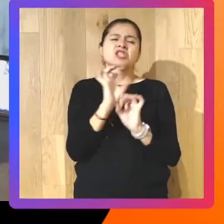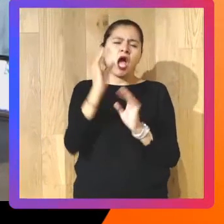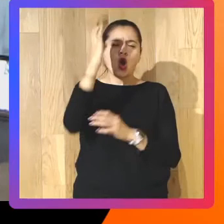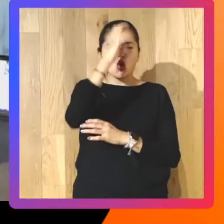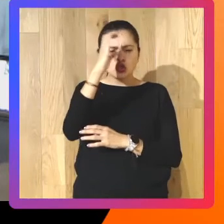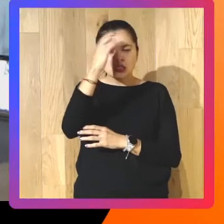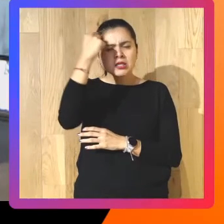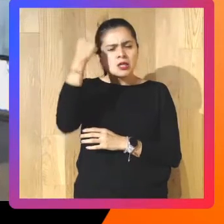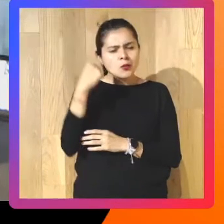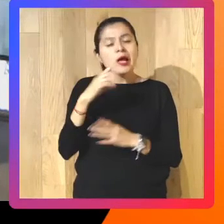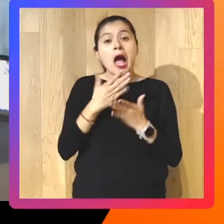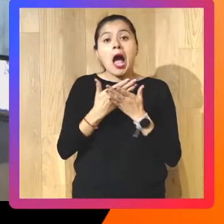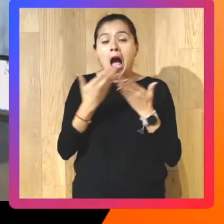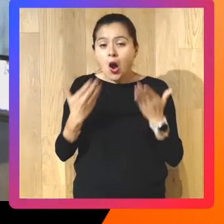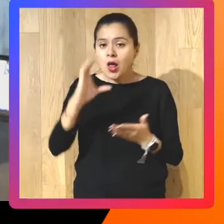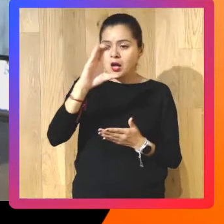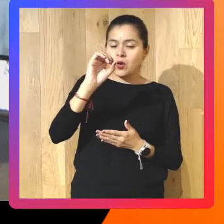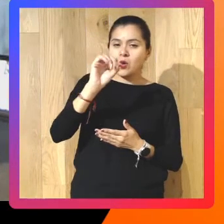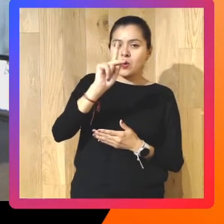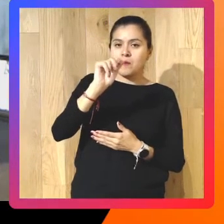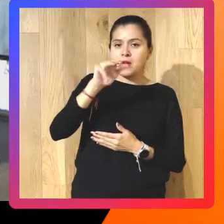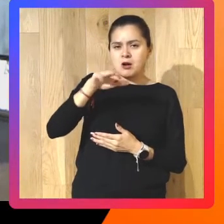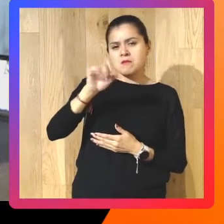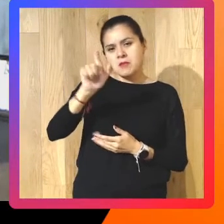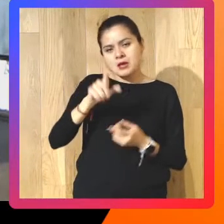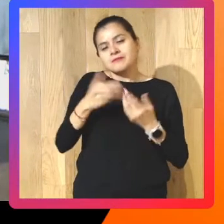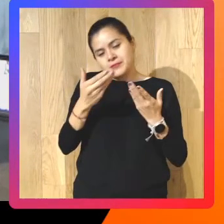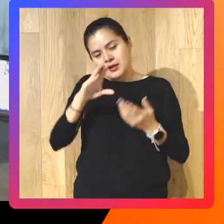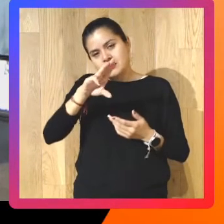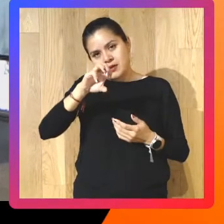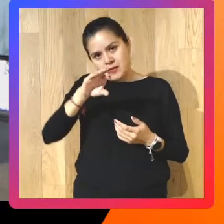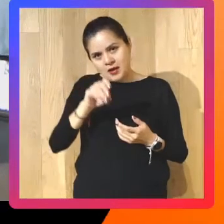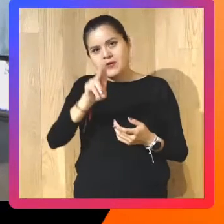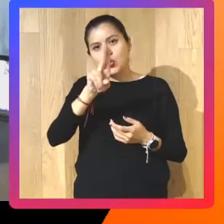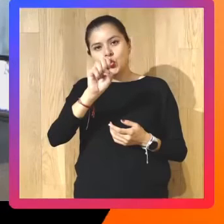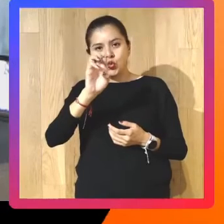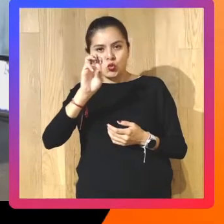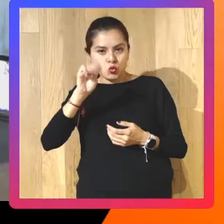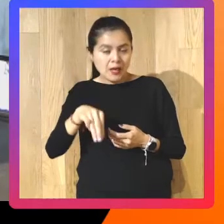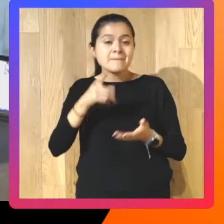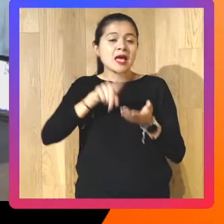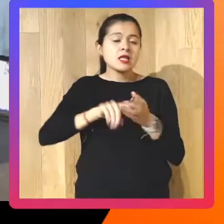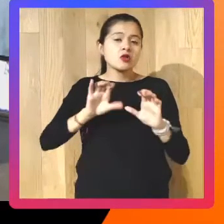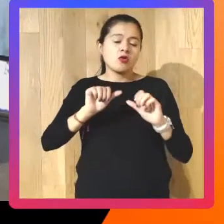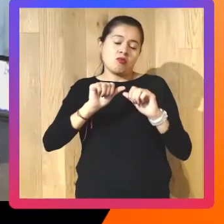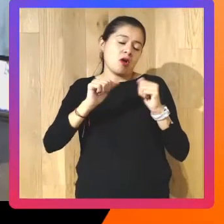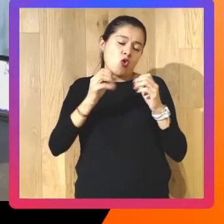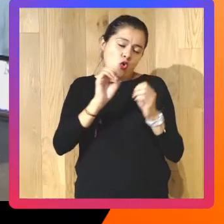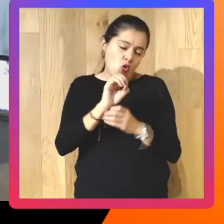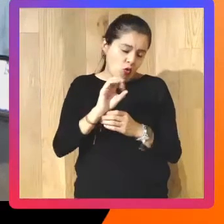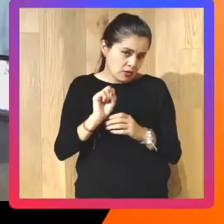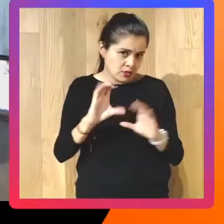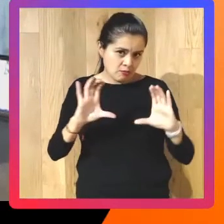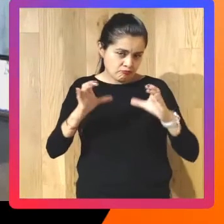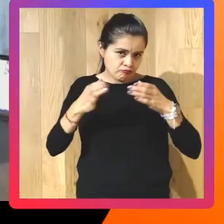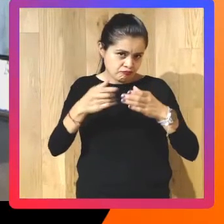concientización, estamos Coparmex, por supuesto está CEMEFI, está USEM, y están todas las organizaciones en México que